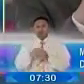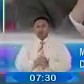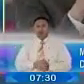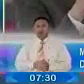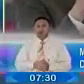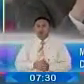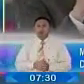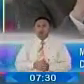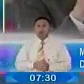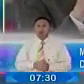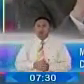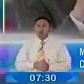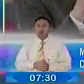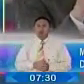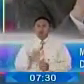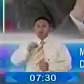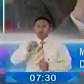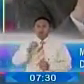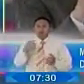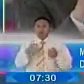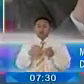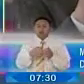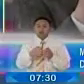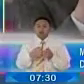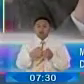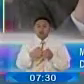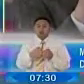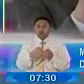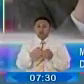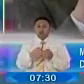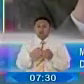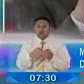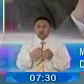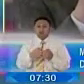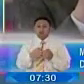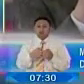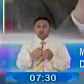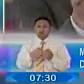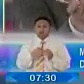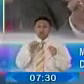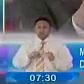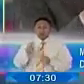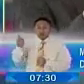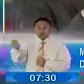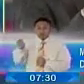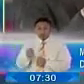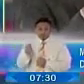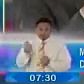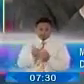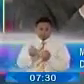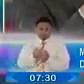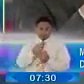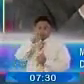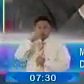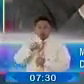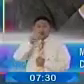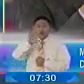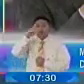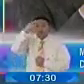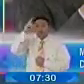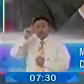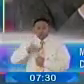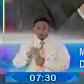hemos aprovechado, claro, hemos aprovechado como para poder financiar también el equipamiento, que son 2.5 millones más,